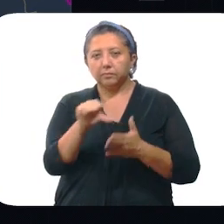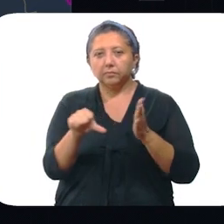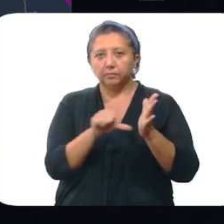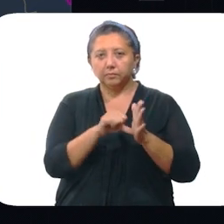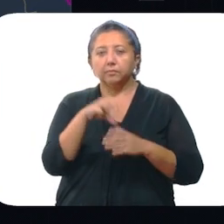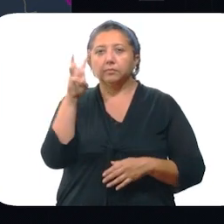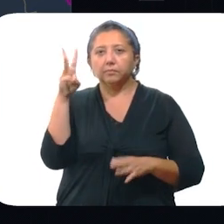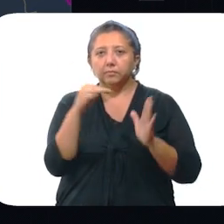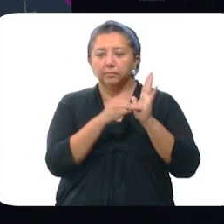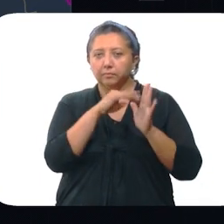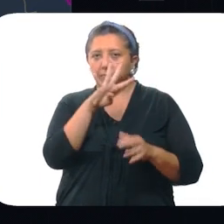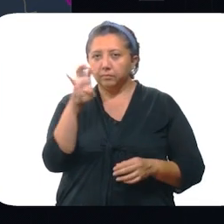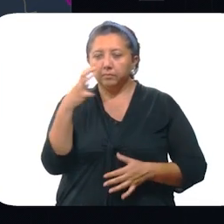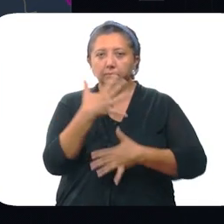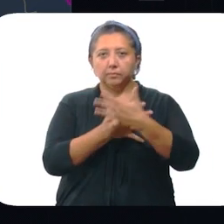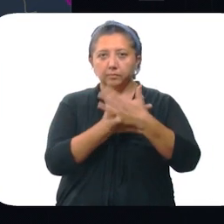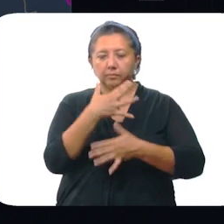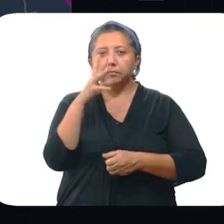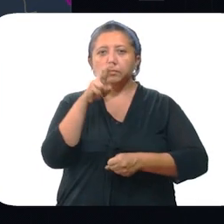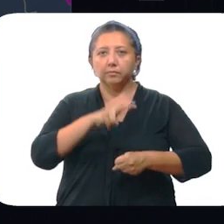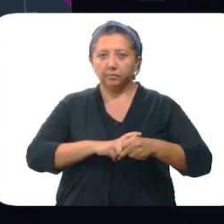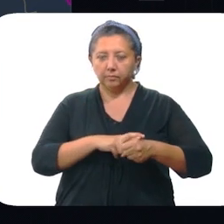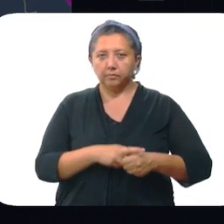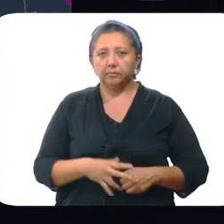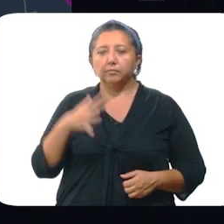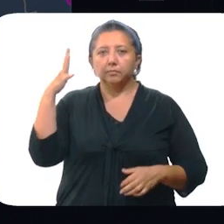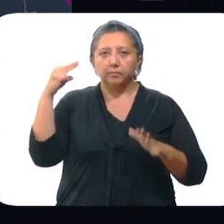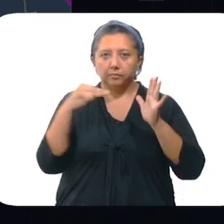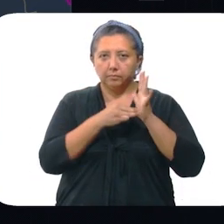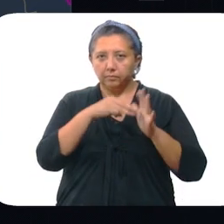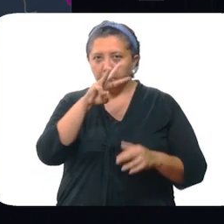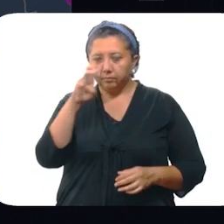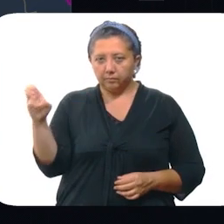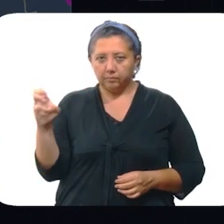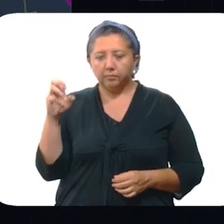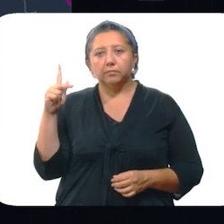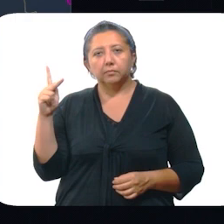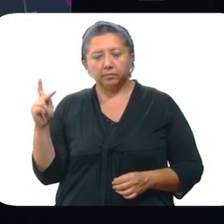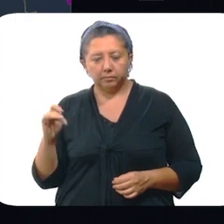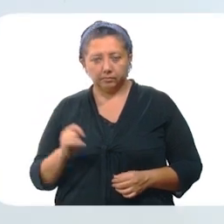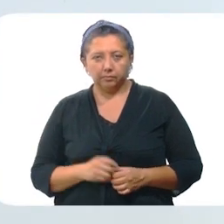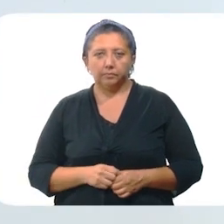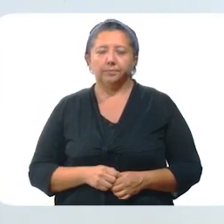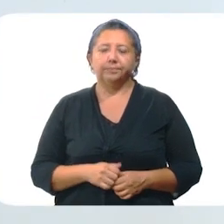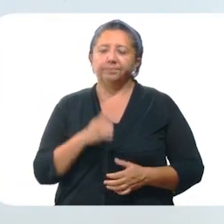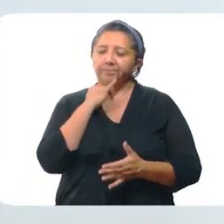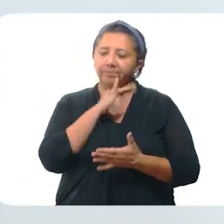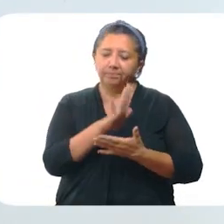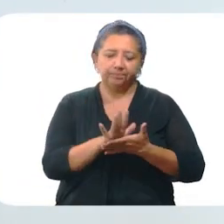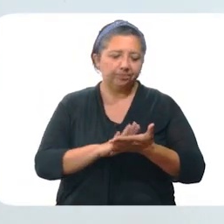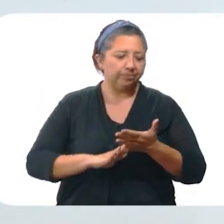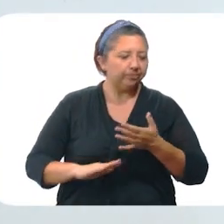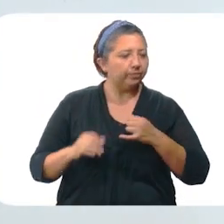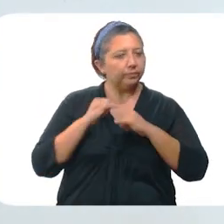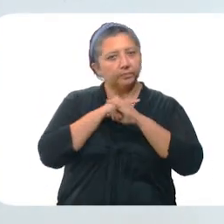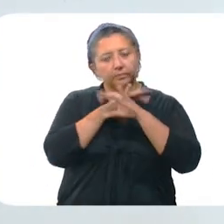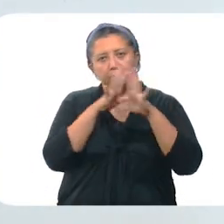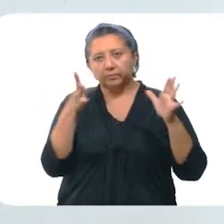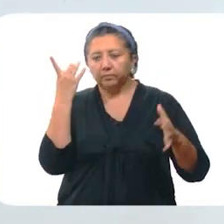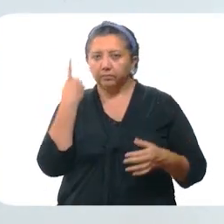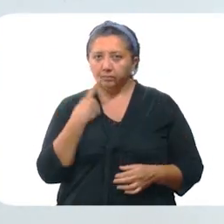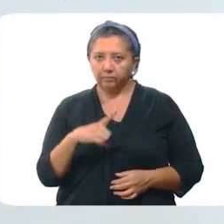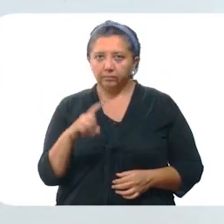centro, 3.415 en la zona sur, 5.300 en la zona poniente. Lamentablemente, en este parte